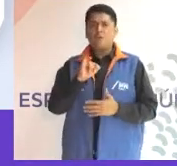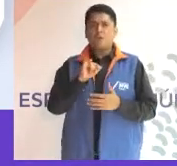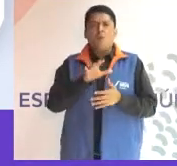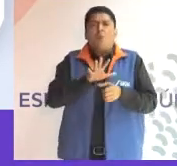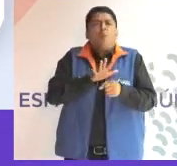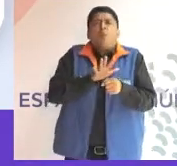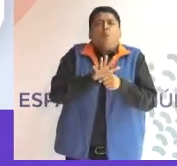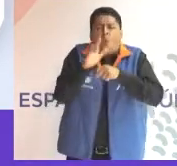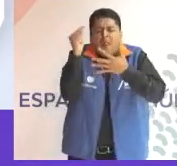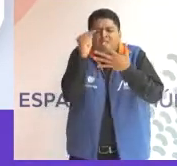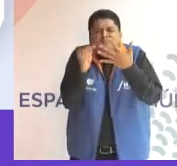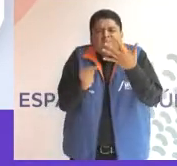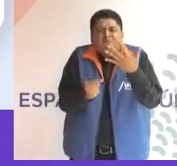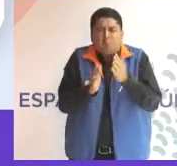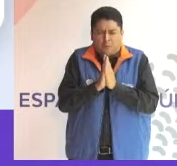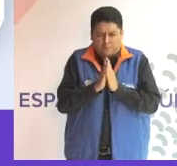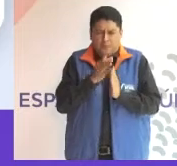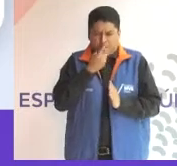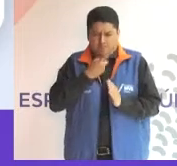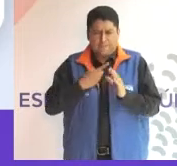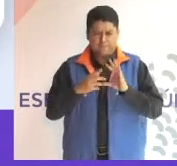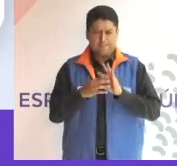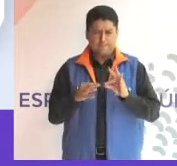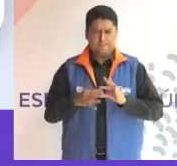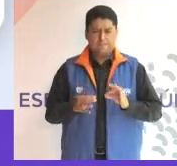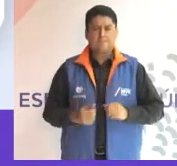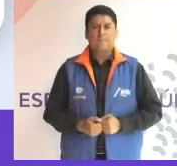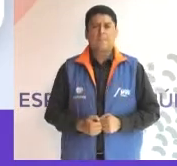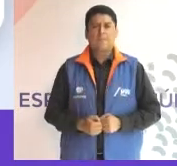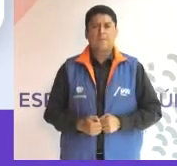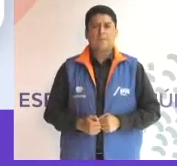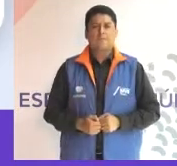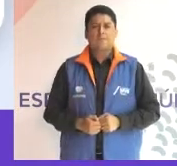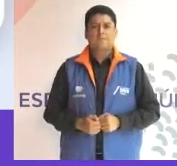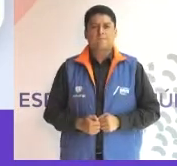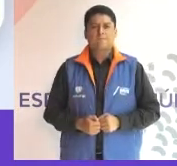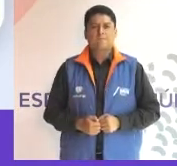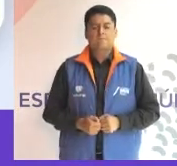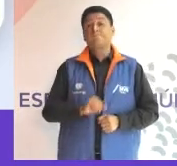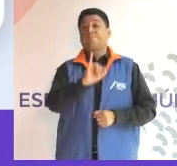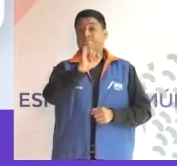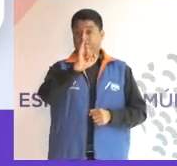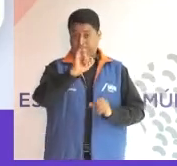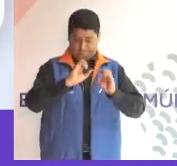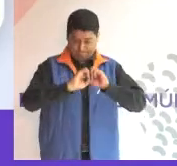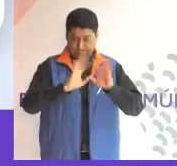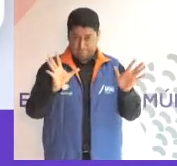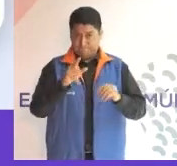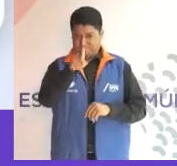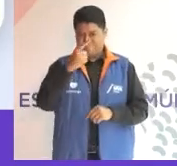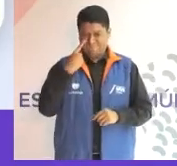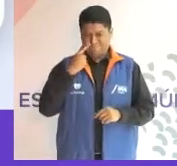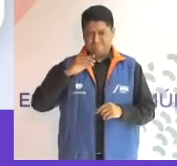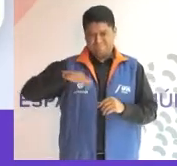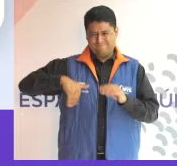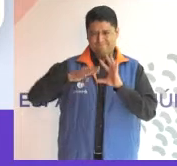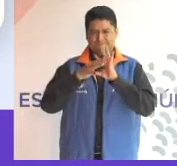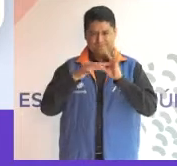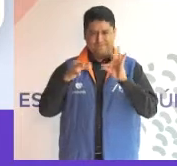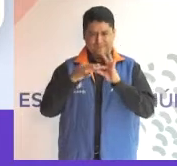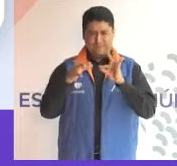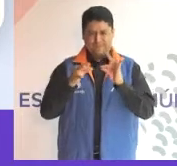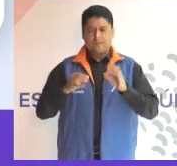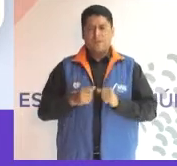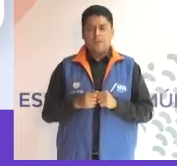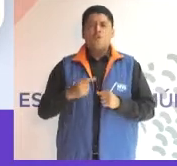Claro que sí, Andrea. Como bien lo comentas, yo quiero poner algunas cosas en la mesa que derivan de la